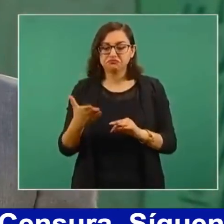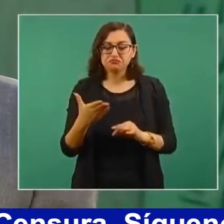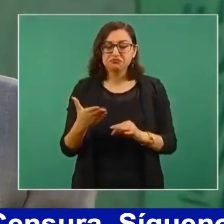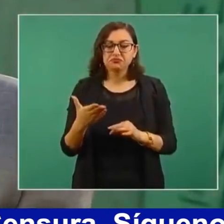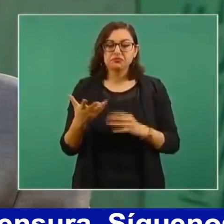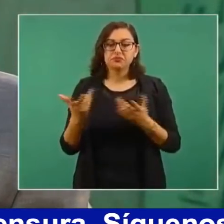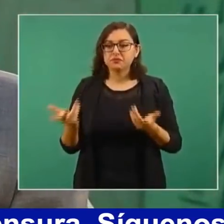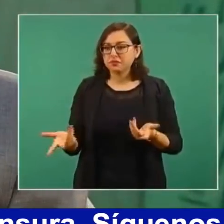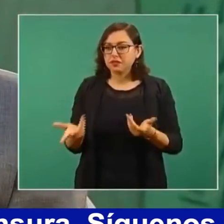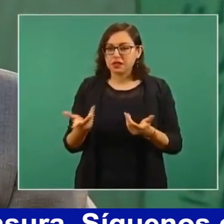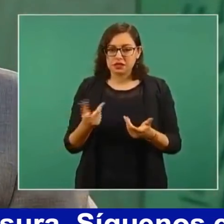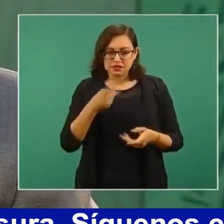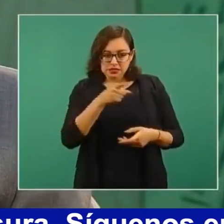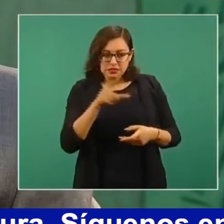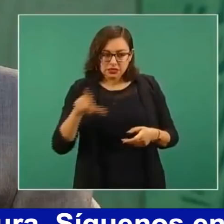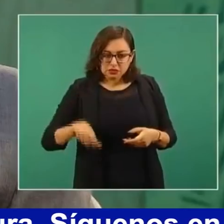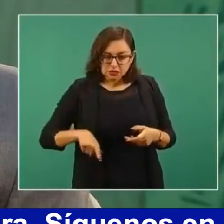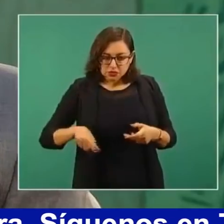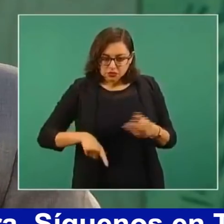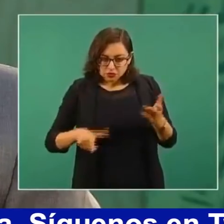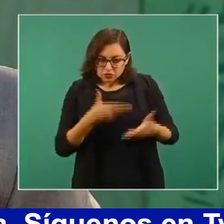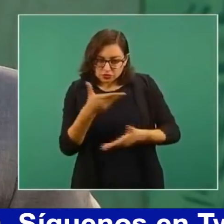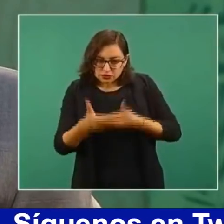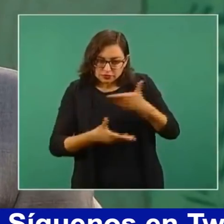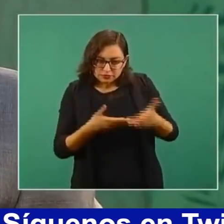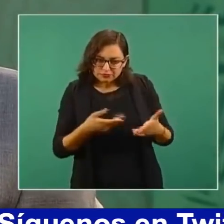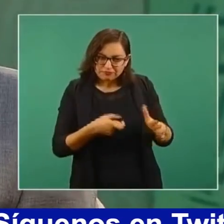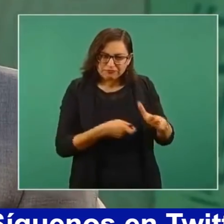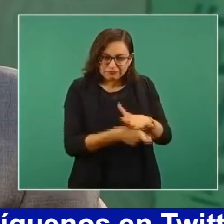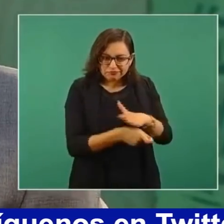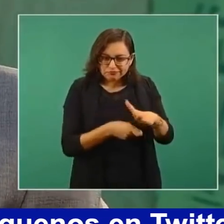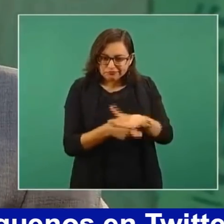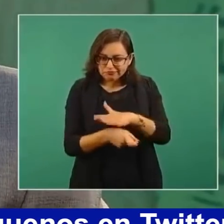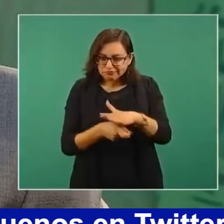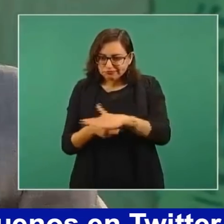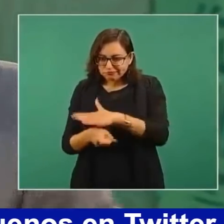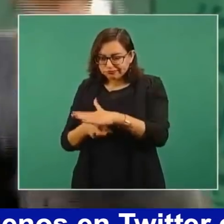cooptar a funcionarios, comprarlos